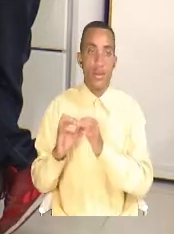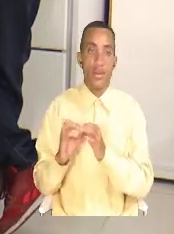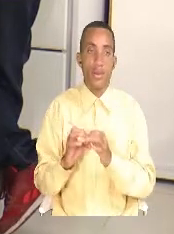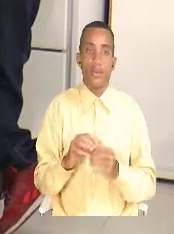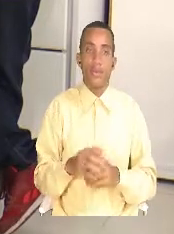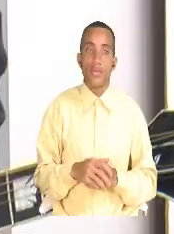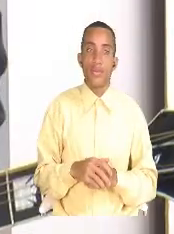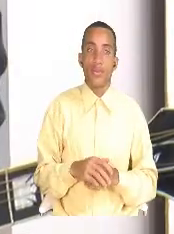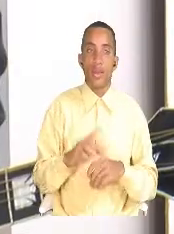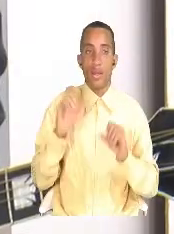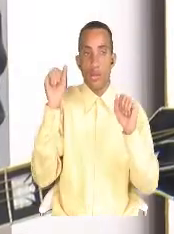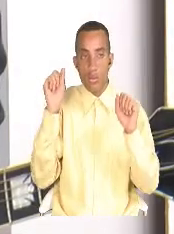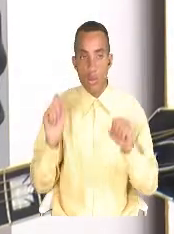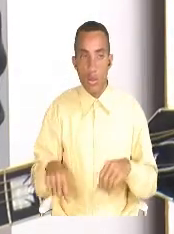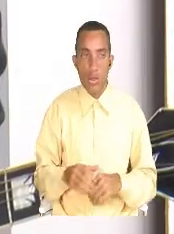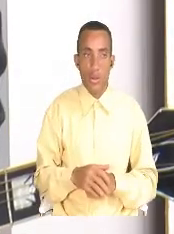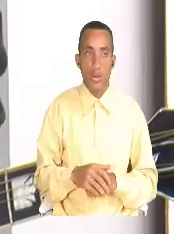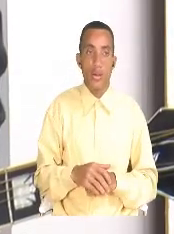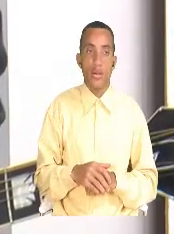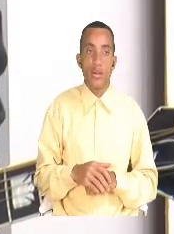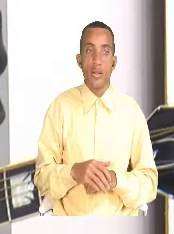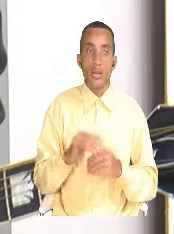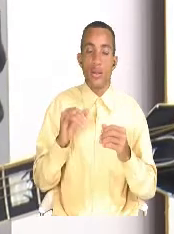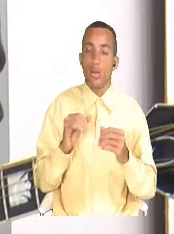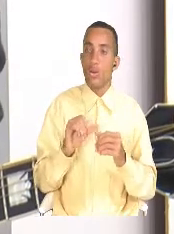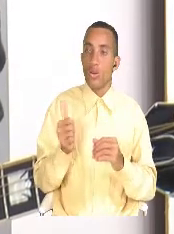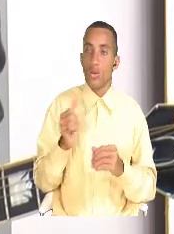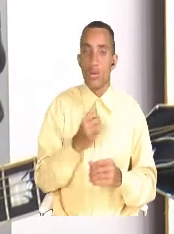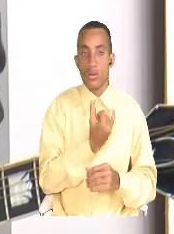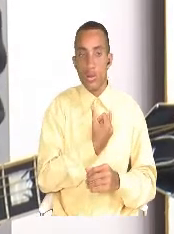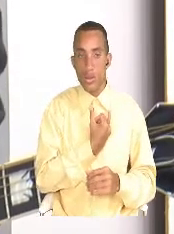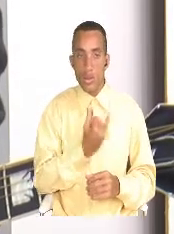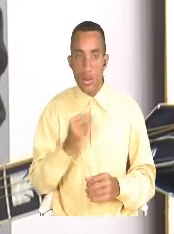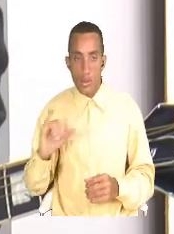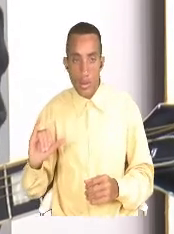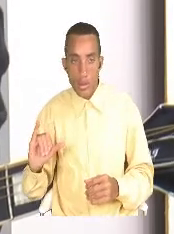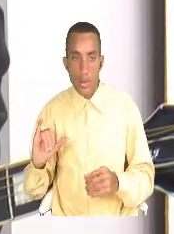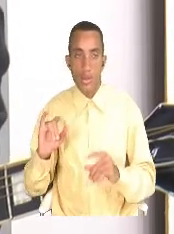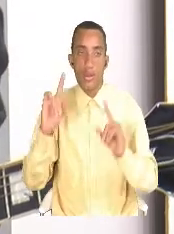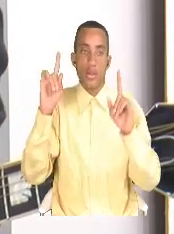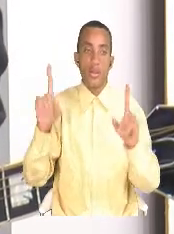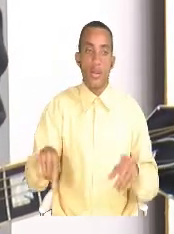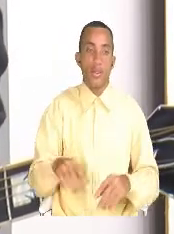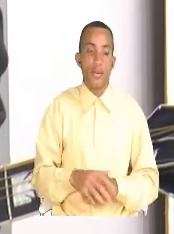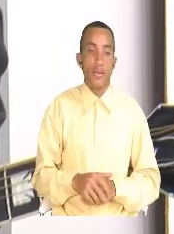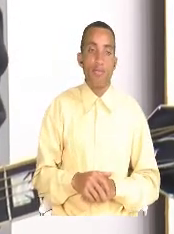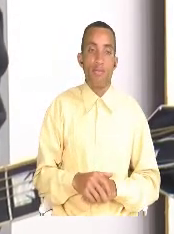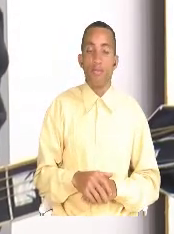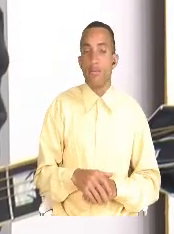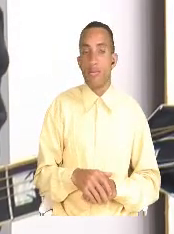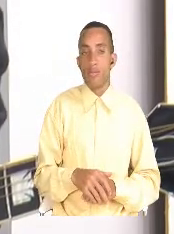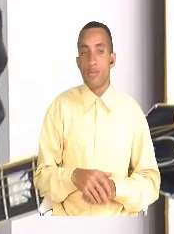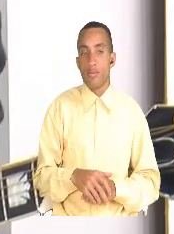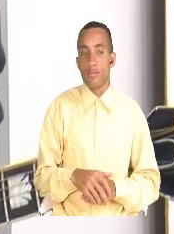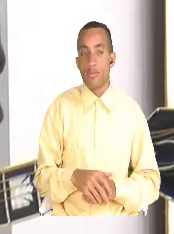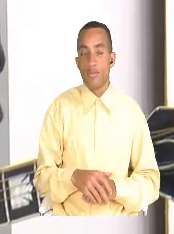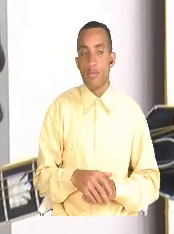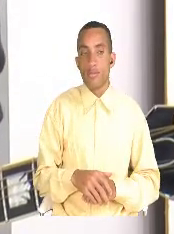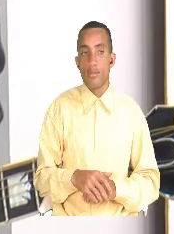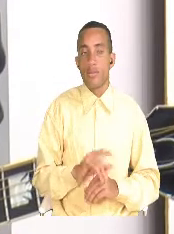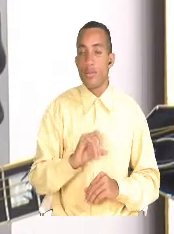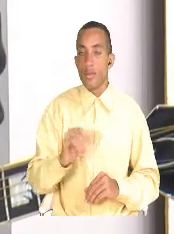también poder de manera independiente desarrollar eventos y desarrollar también un aporte para la